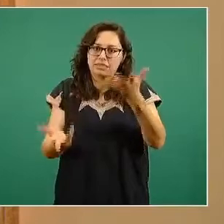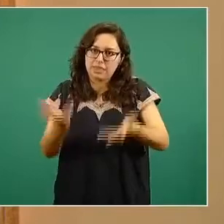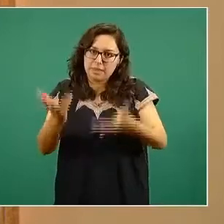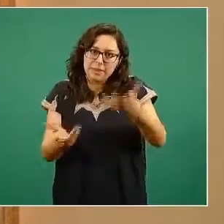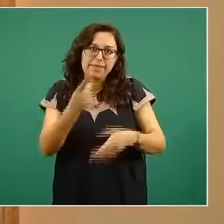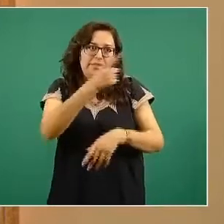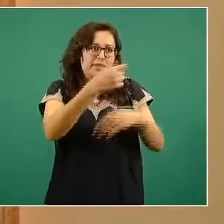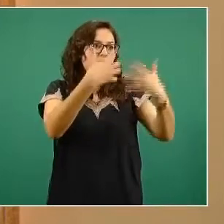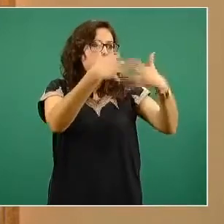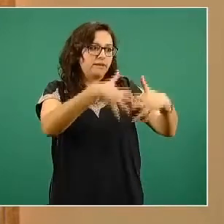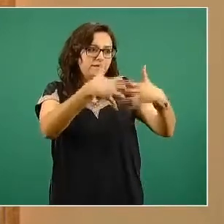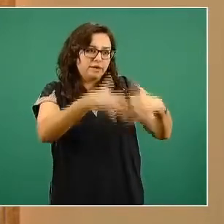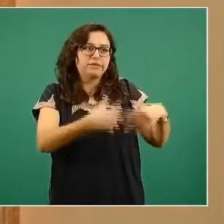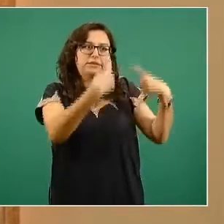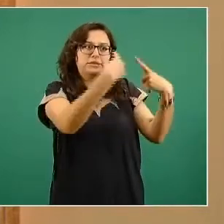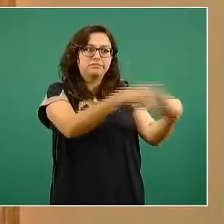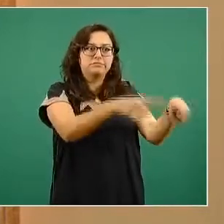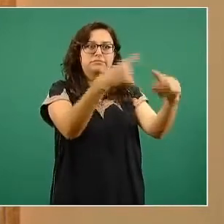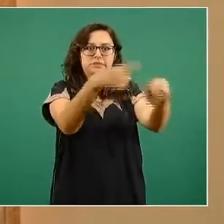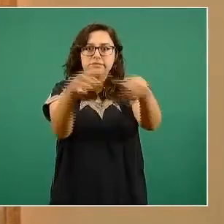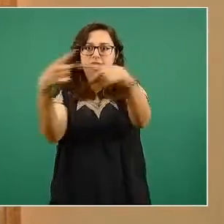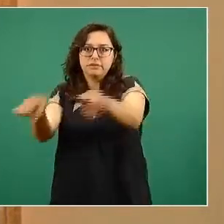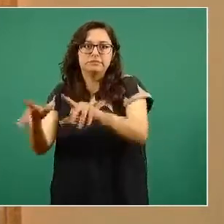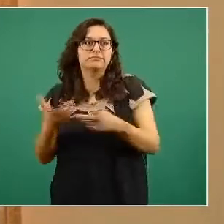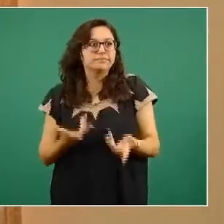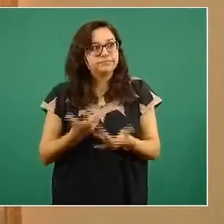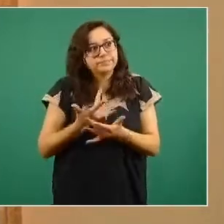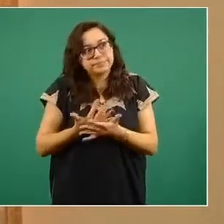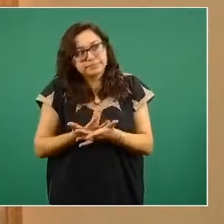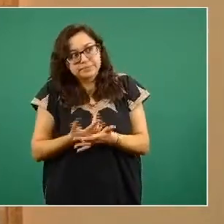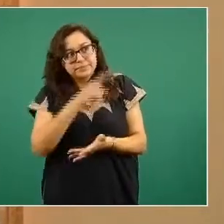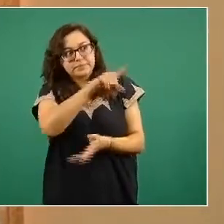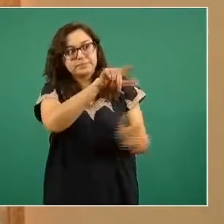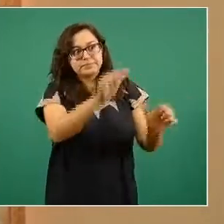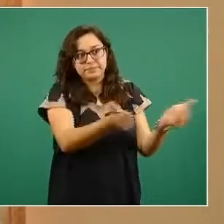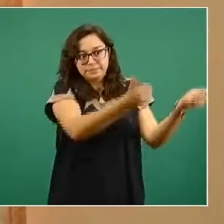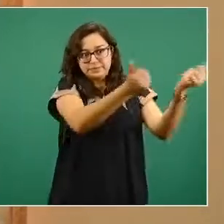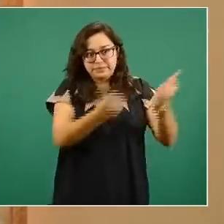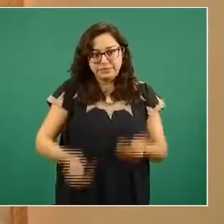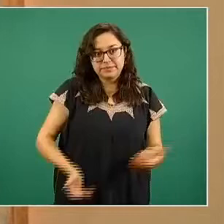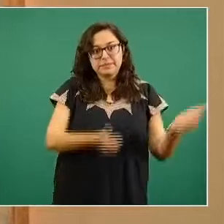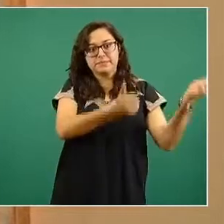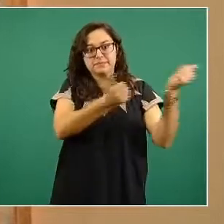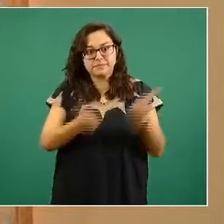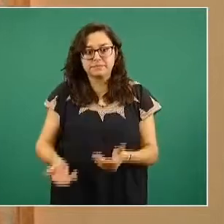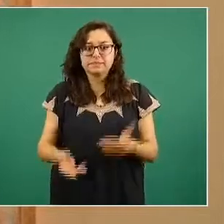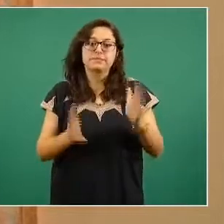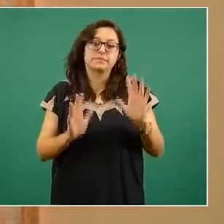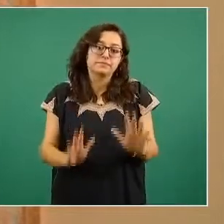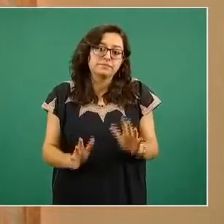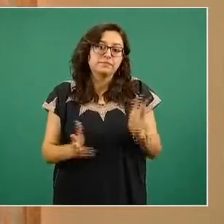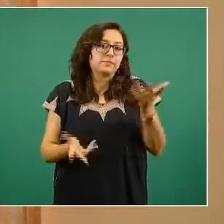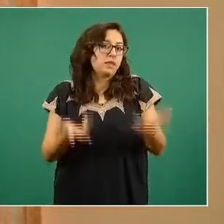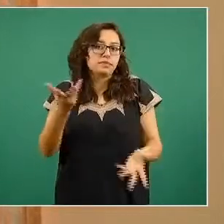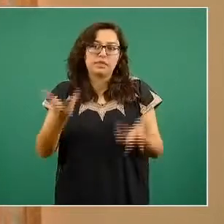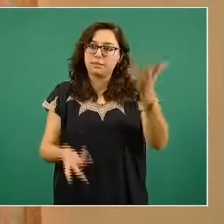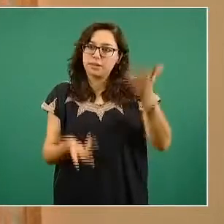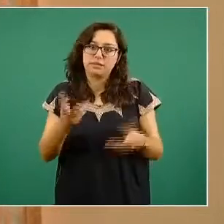compañías que han contratado con el Gobierno de México y estarán llegando a distintas velocidades dependiendo